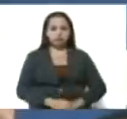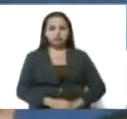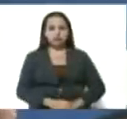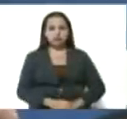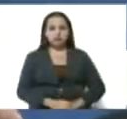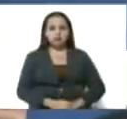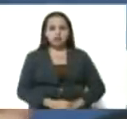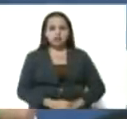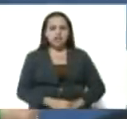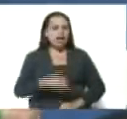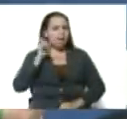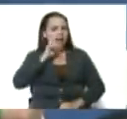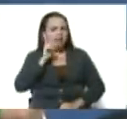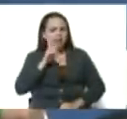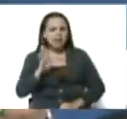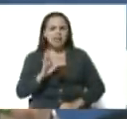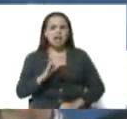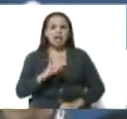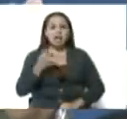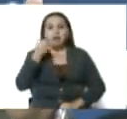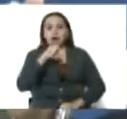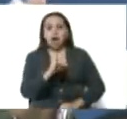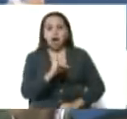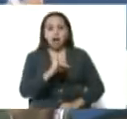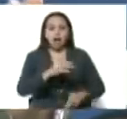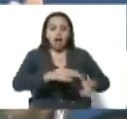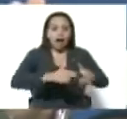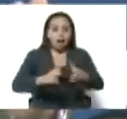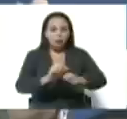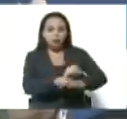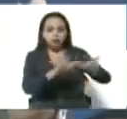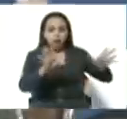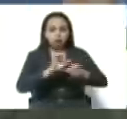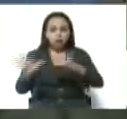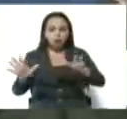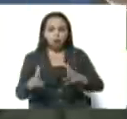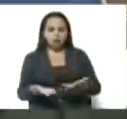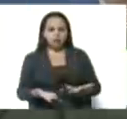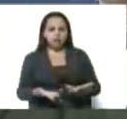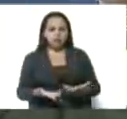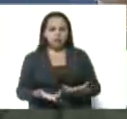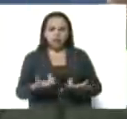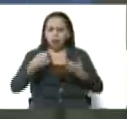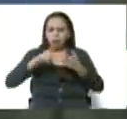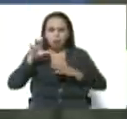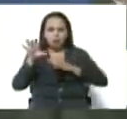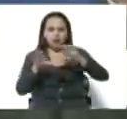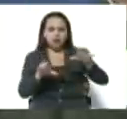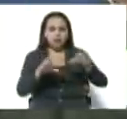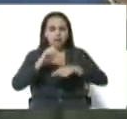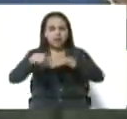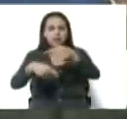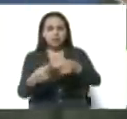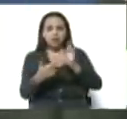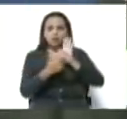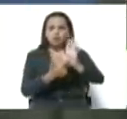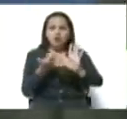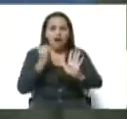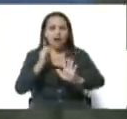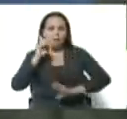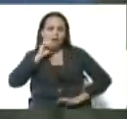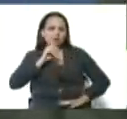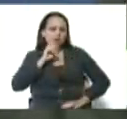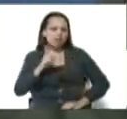mentiras de las supuestas armas de destrucción masiva de irak que después se demostró era una gran